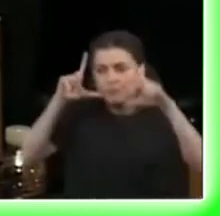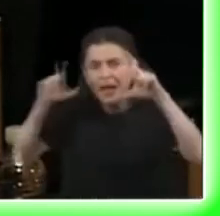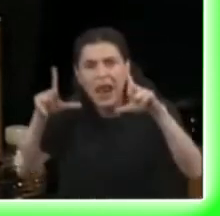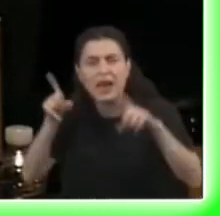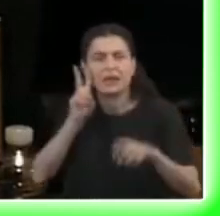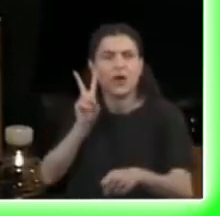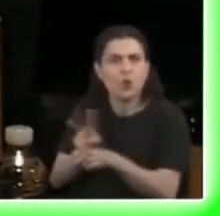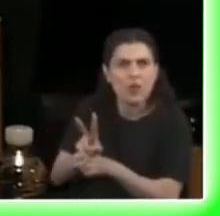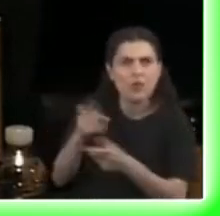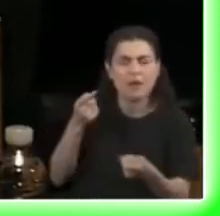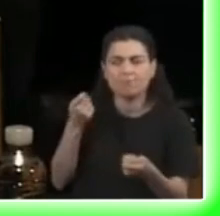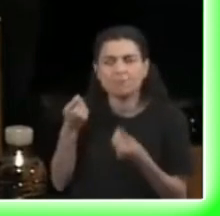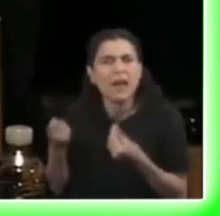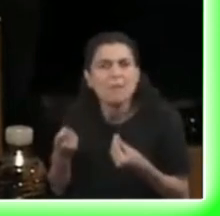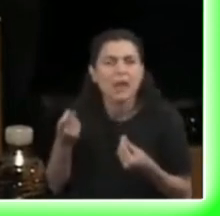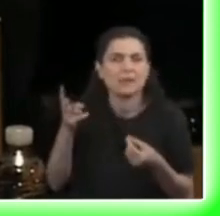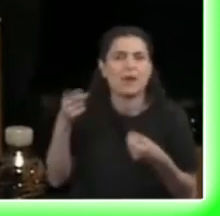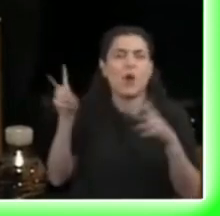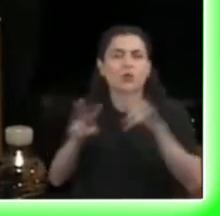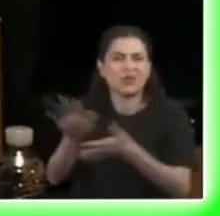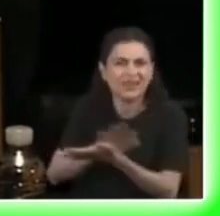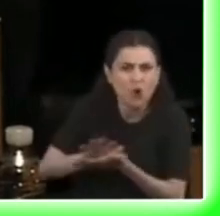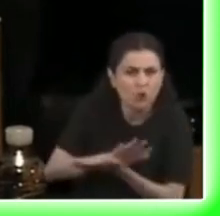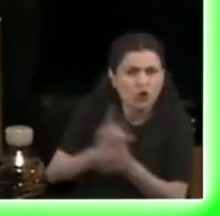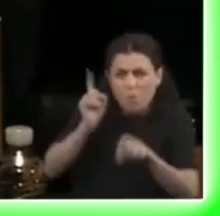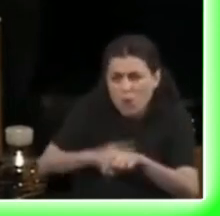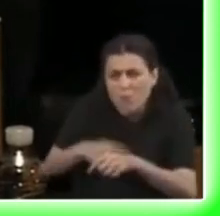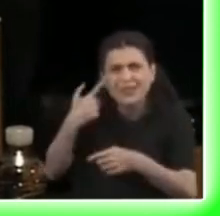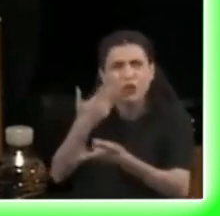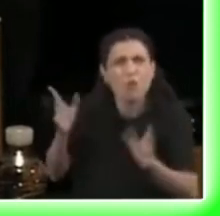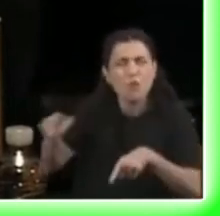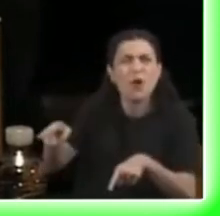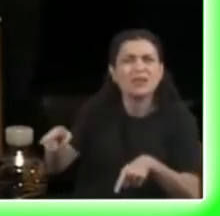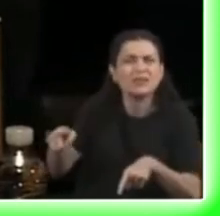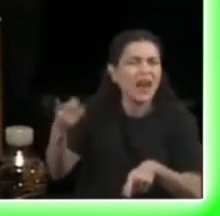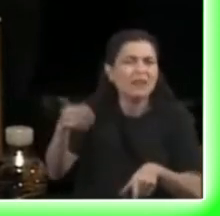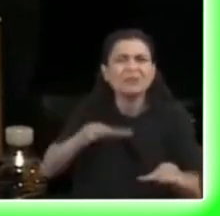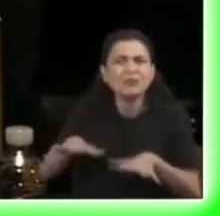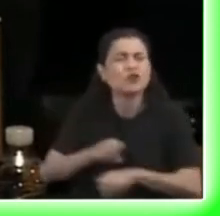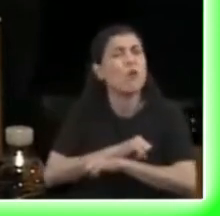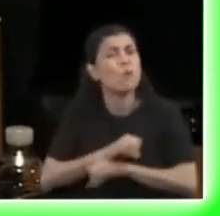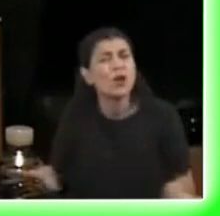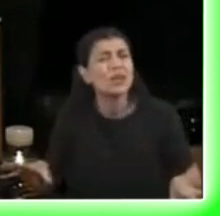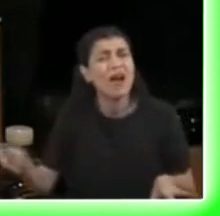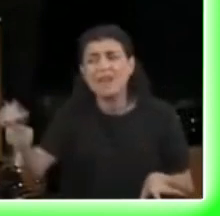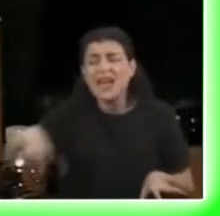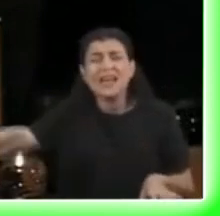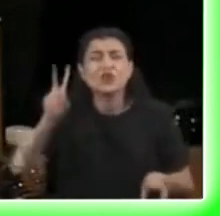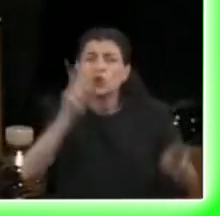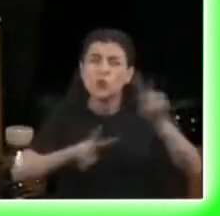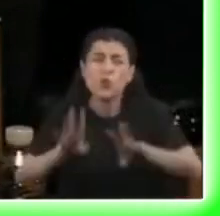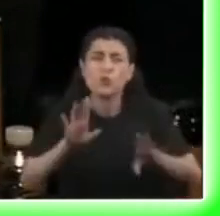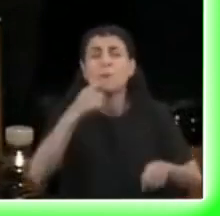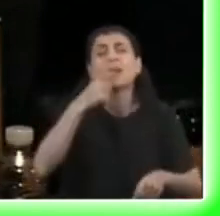que se está desenvolviendo ante nuestros ojos es una verdadera película de terror. Miremos a Europa, a